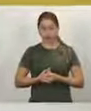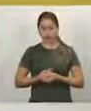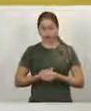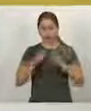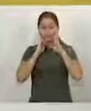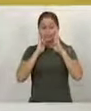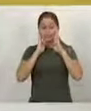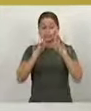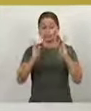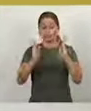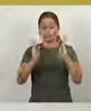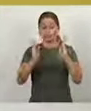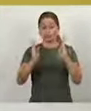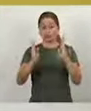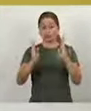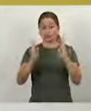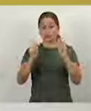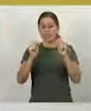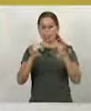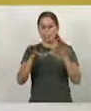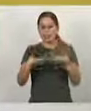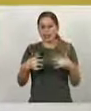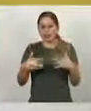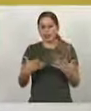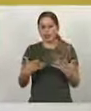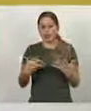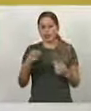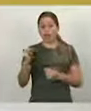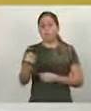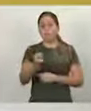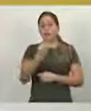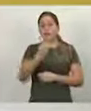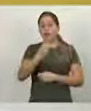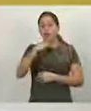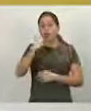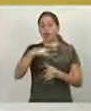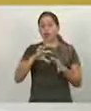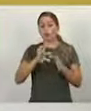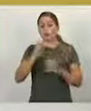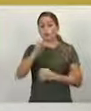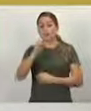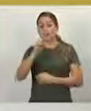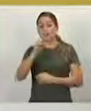Centra tu atención en qué ocurrió el 1 de agosto de